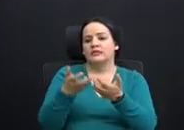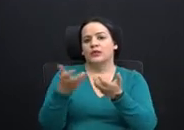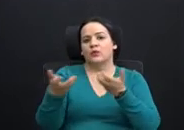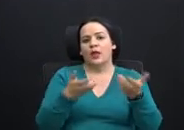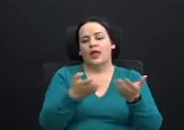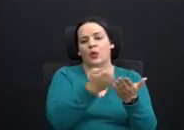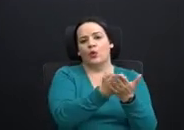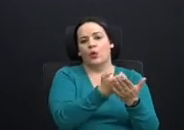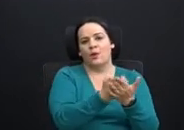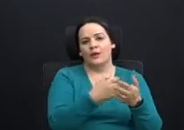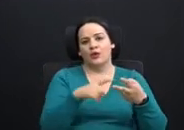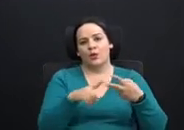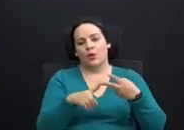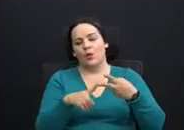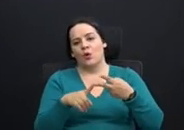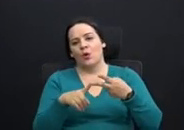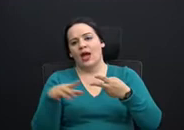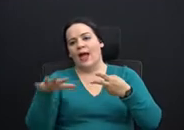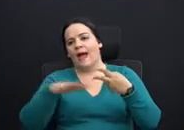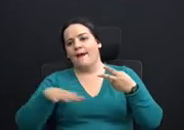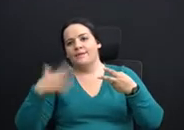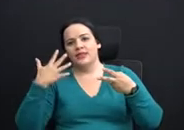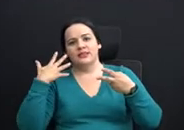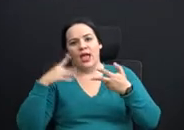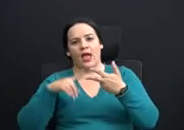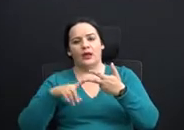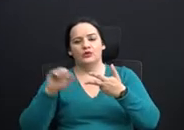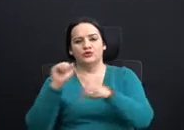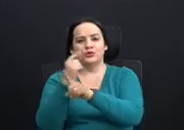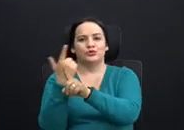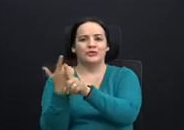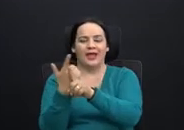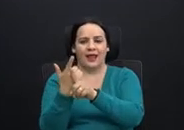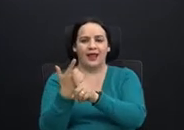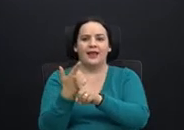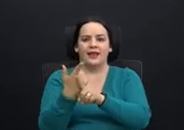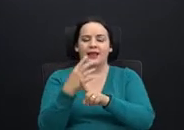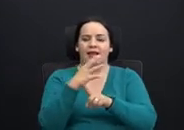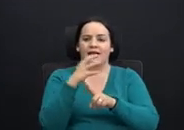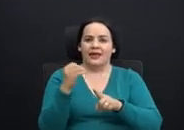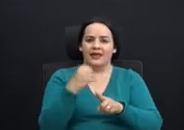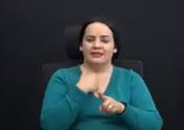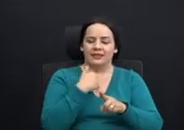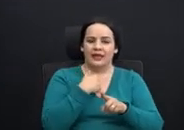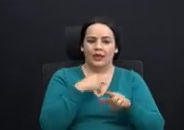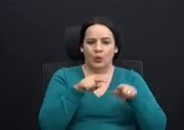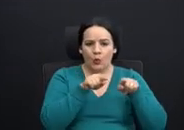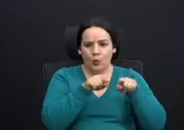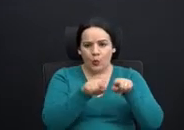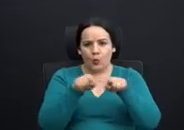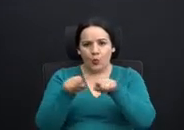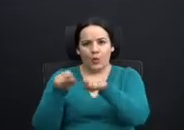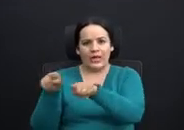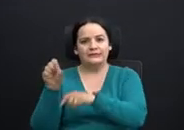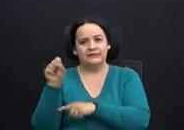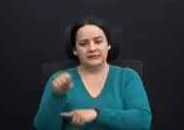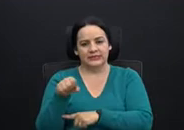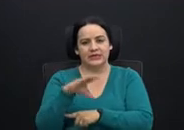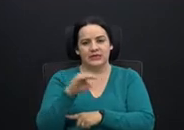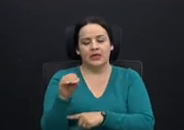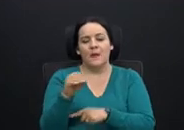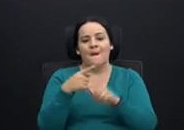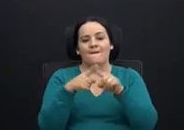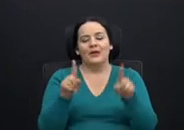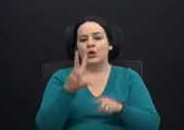lo ambiental y lo social, que han caminado rutas, en el mejor de los casos, paralelas, pero no en la